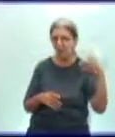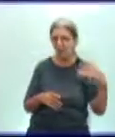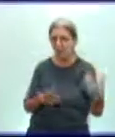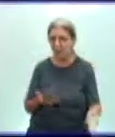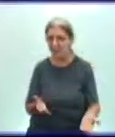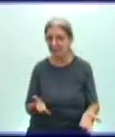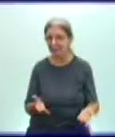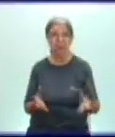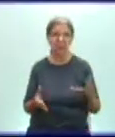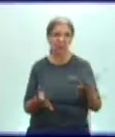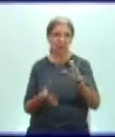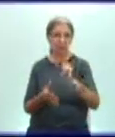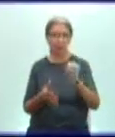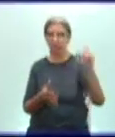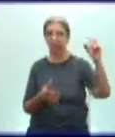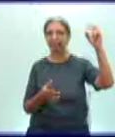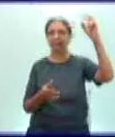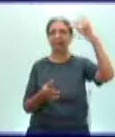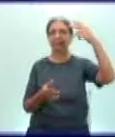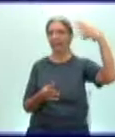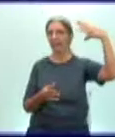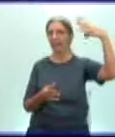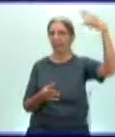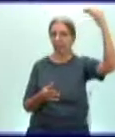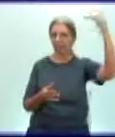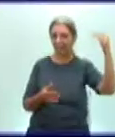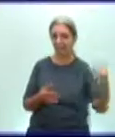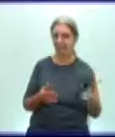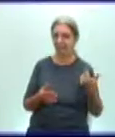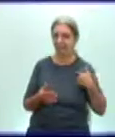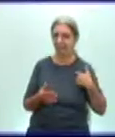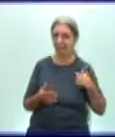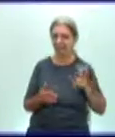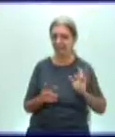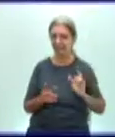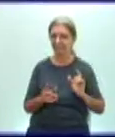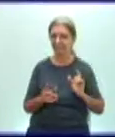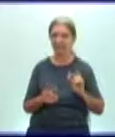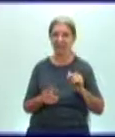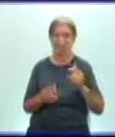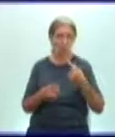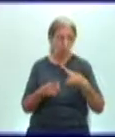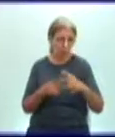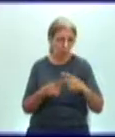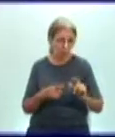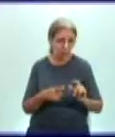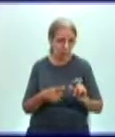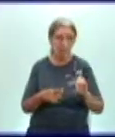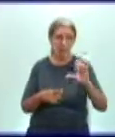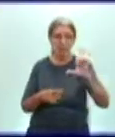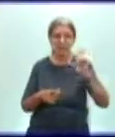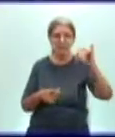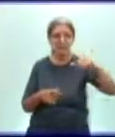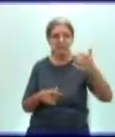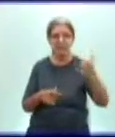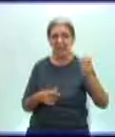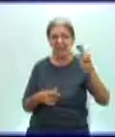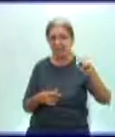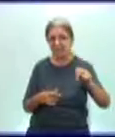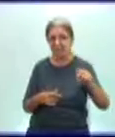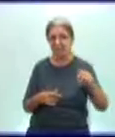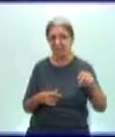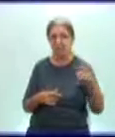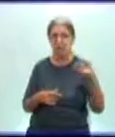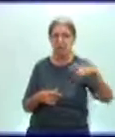la Patagonia. Pero además tenemos una selección en que están Jean Cariou de Guyana y Ana Lidia Vega